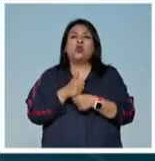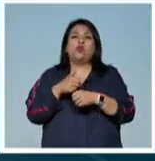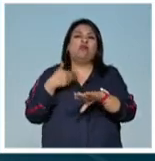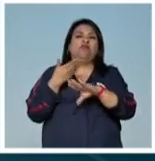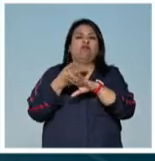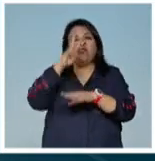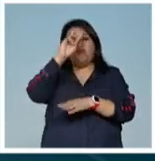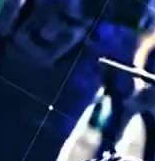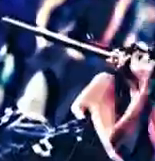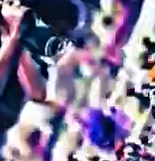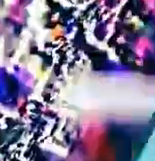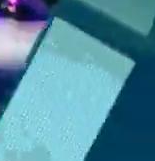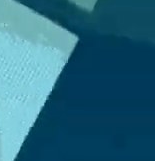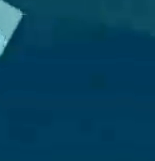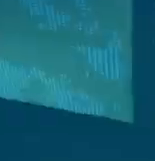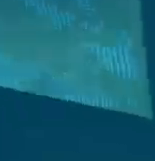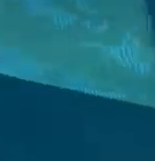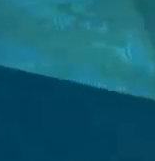laboral.